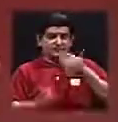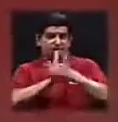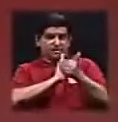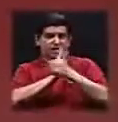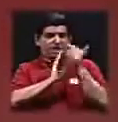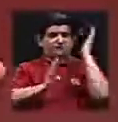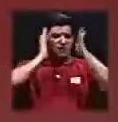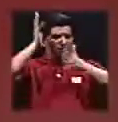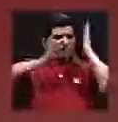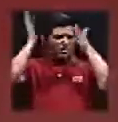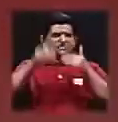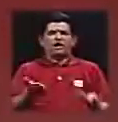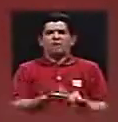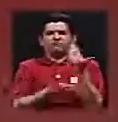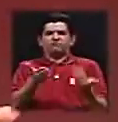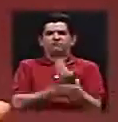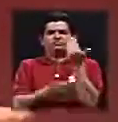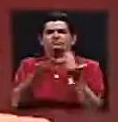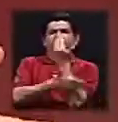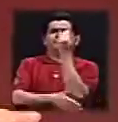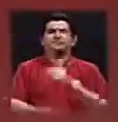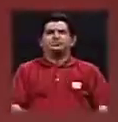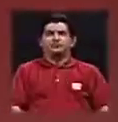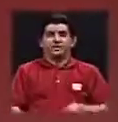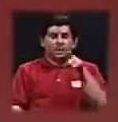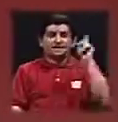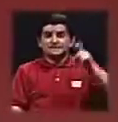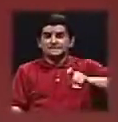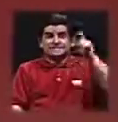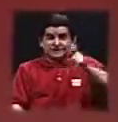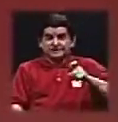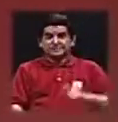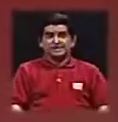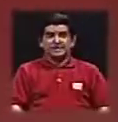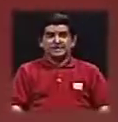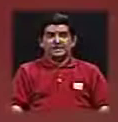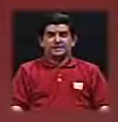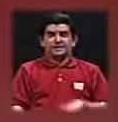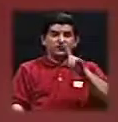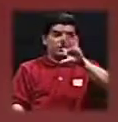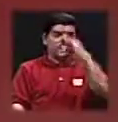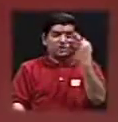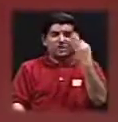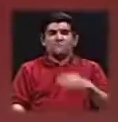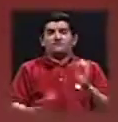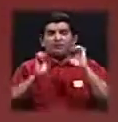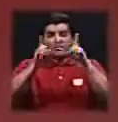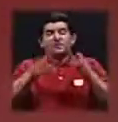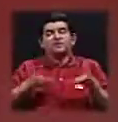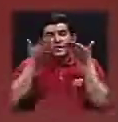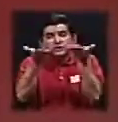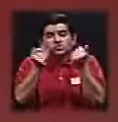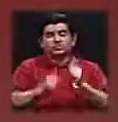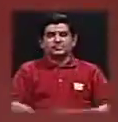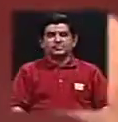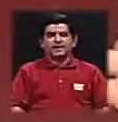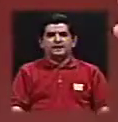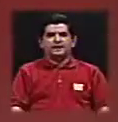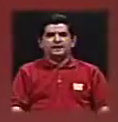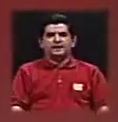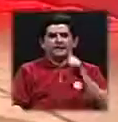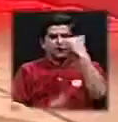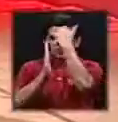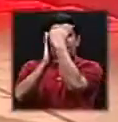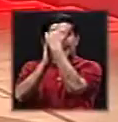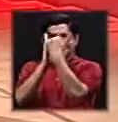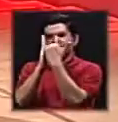capacidad creativa, innovadora, ¿verdad? Que es básicamente pues lo que de alguna manera la educación propicia. En un ranking